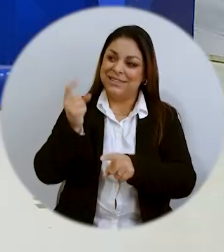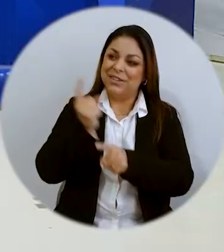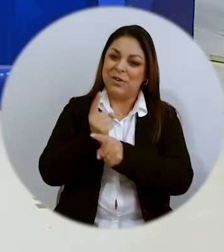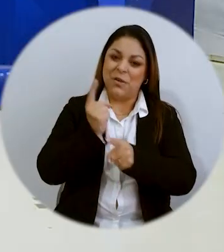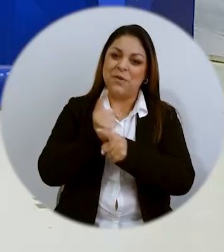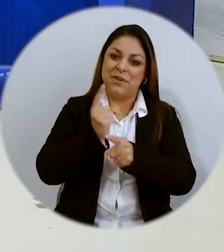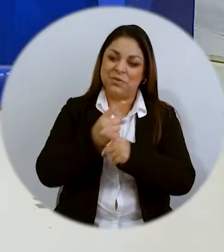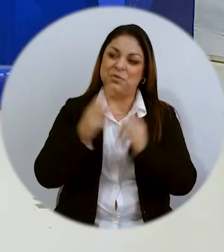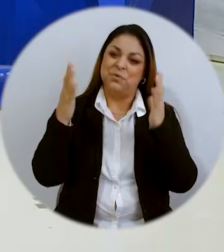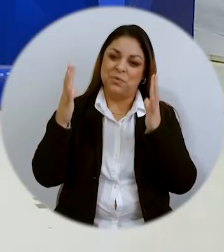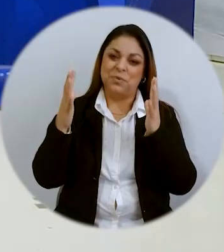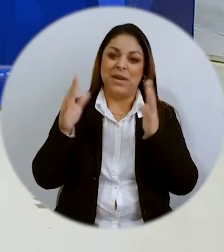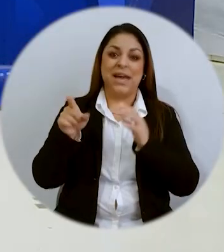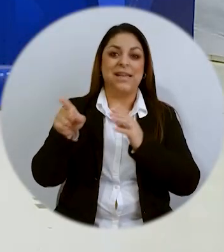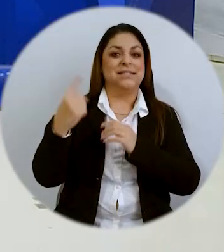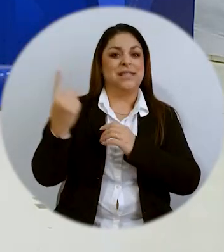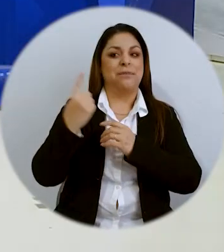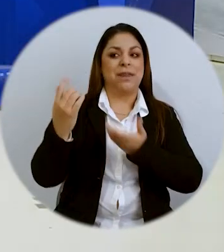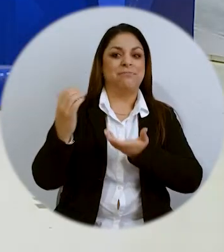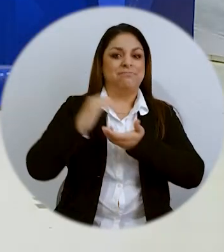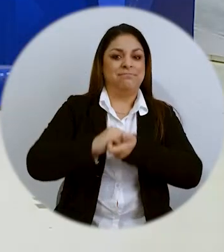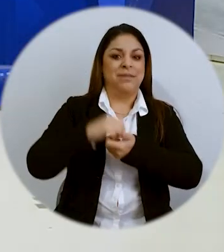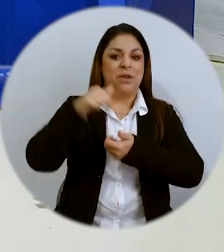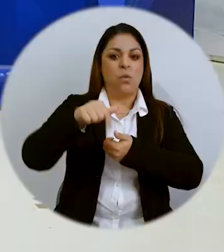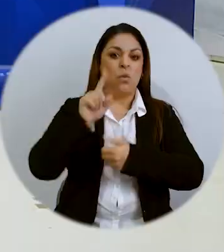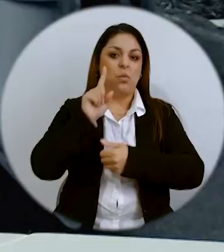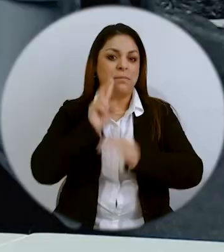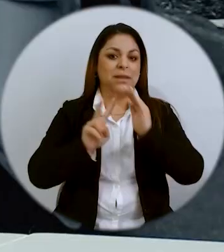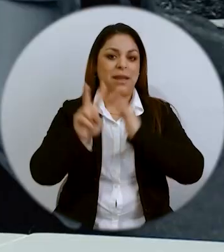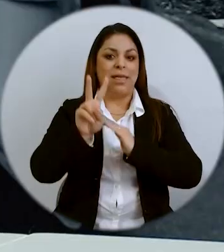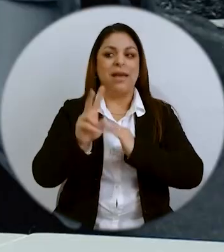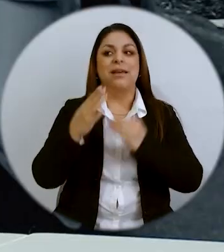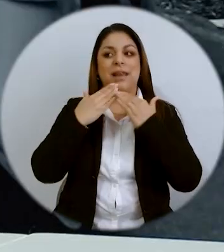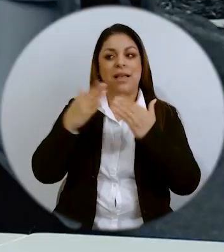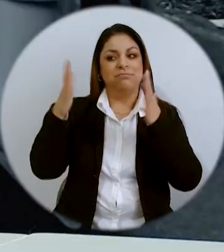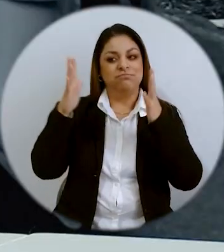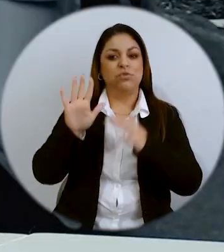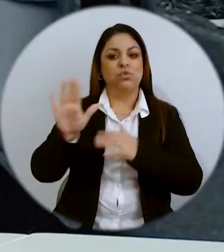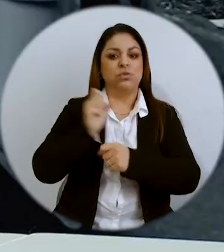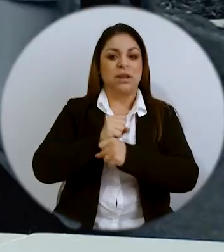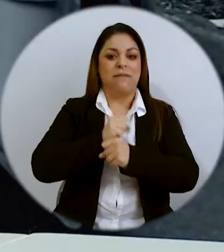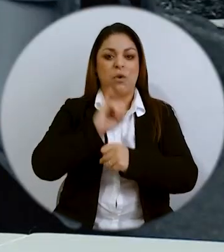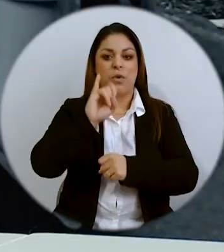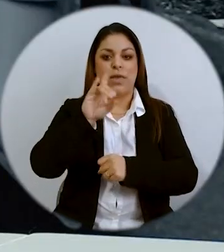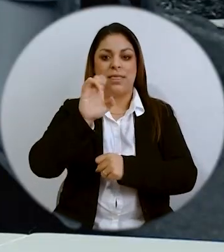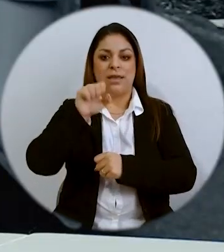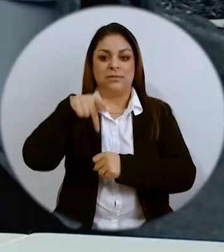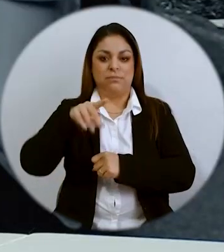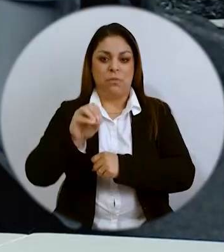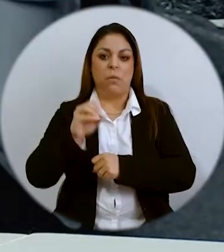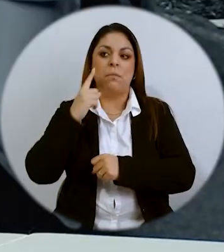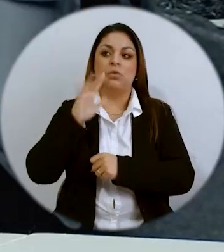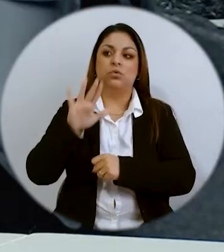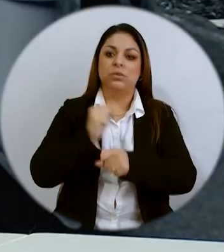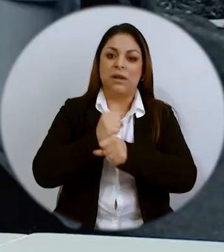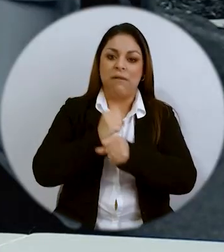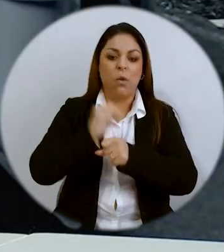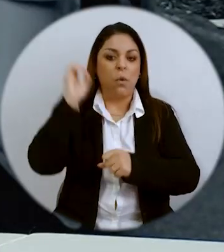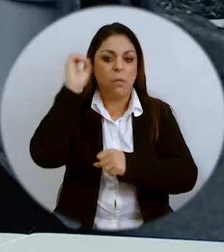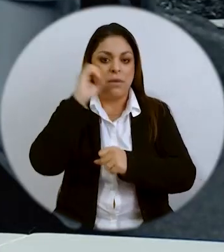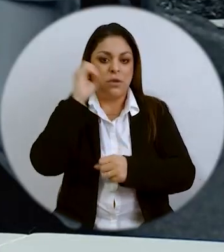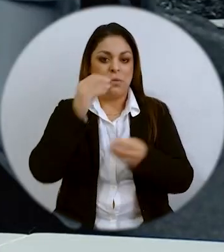asiduo colaborador de Una Mirada y pues por supuesto reconocer la labor del IDESPO en la generación de opinión pública a partir